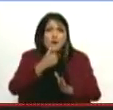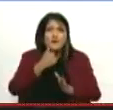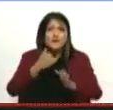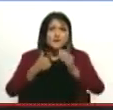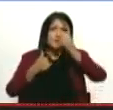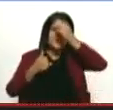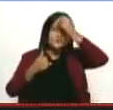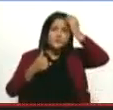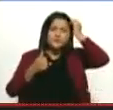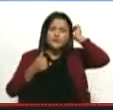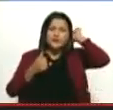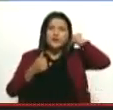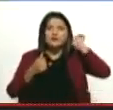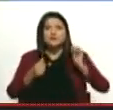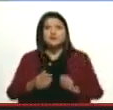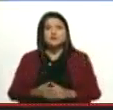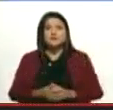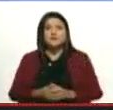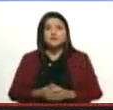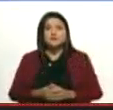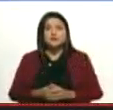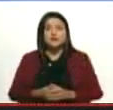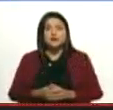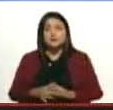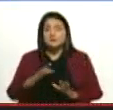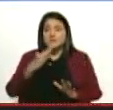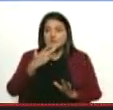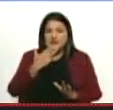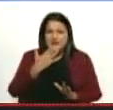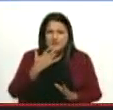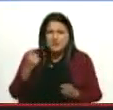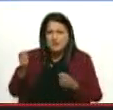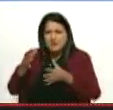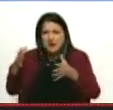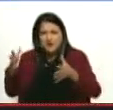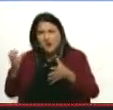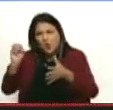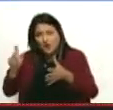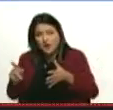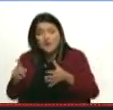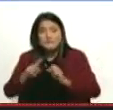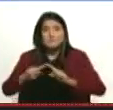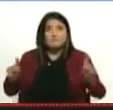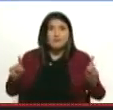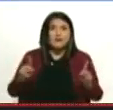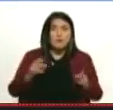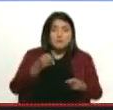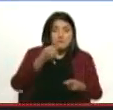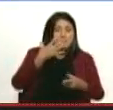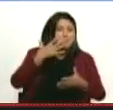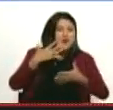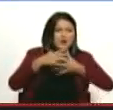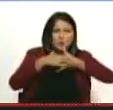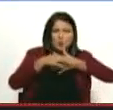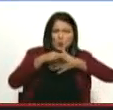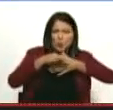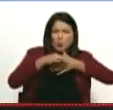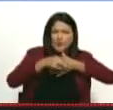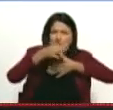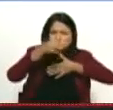usted puede decir que quiere que Estados Unidos sea grande de nuevo pero blanco de nuevo nunca lo ha sido nunca ha sido blanco